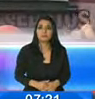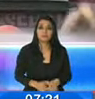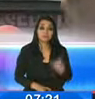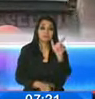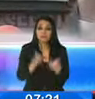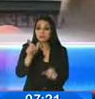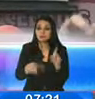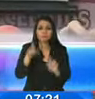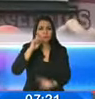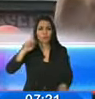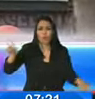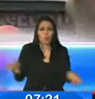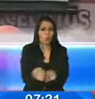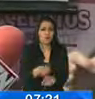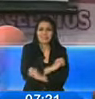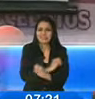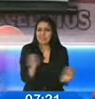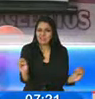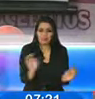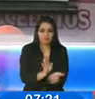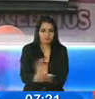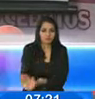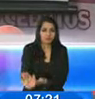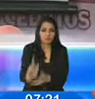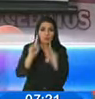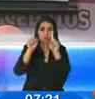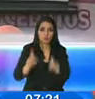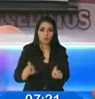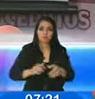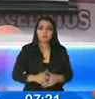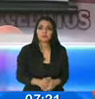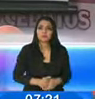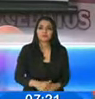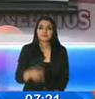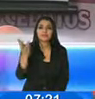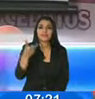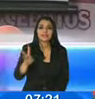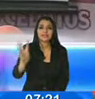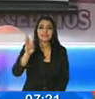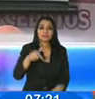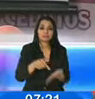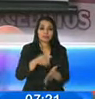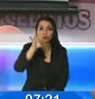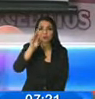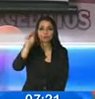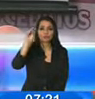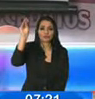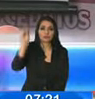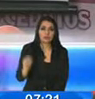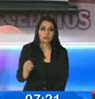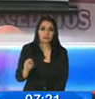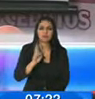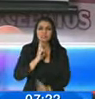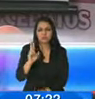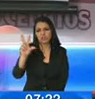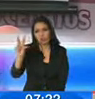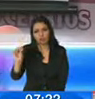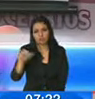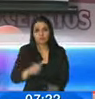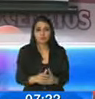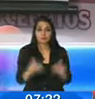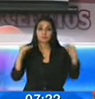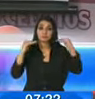forma terminante, directa, son el 16.4%. La diferencia de 100